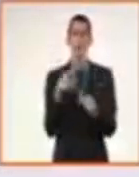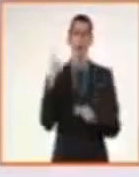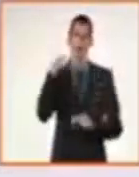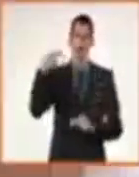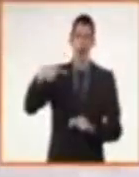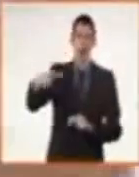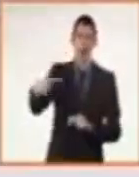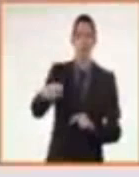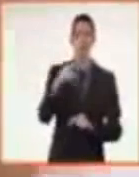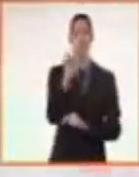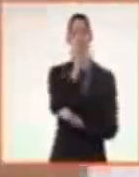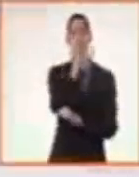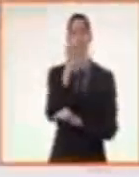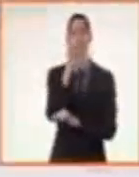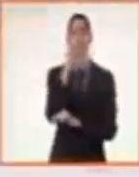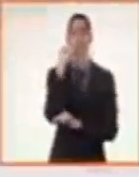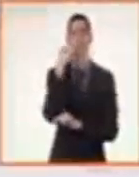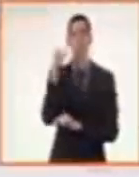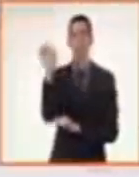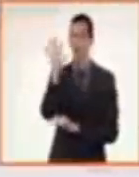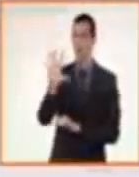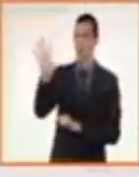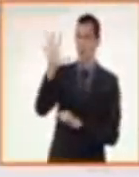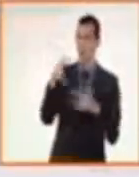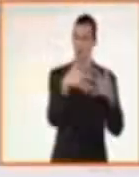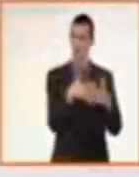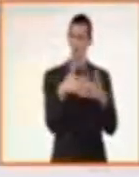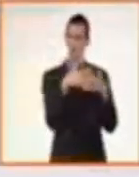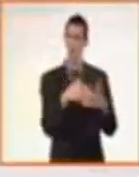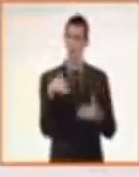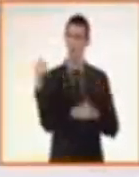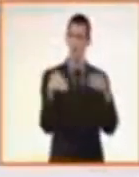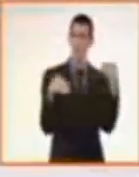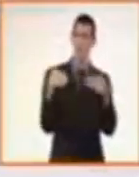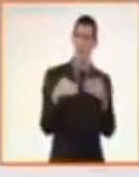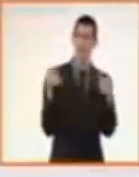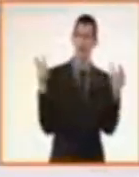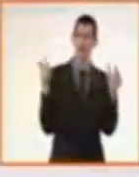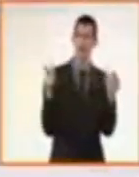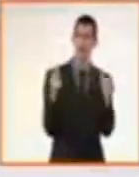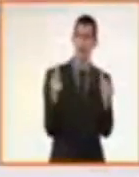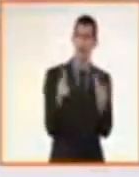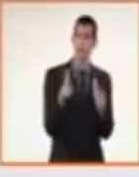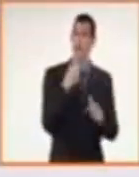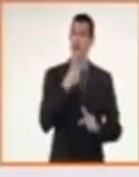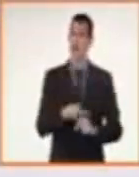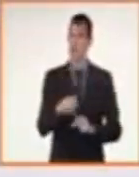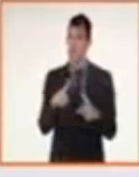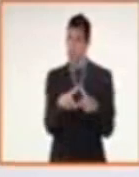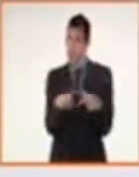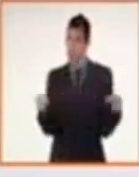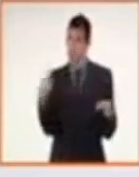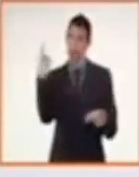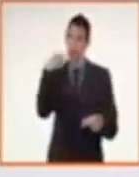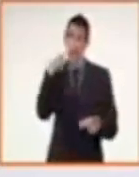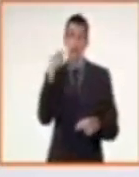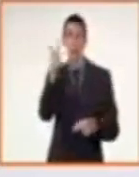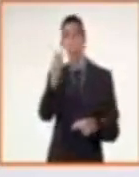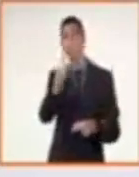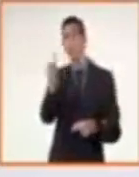2019, 66%. Estos son datos de participación. Japón, 56% en el año 2021. Y la